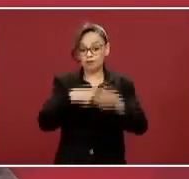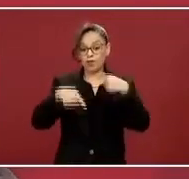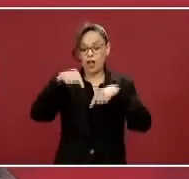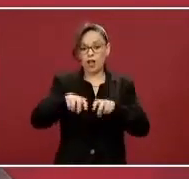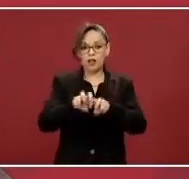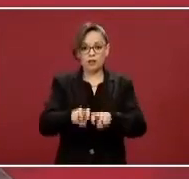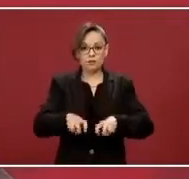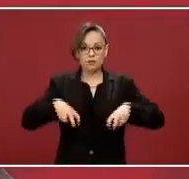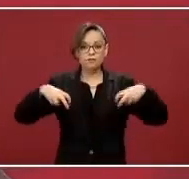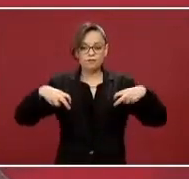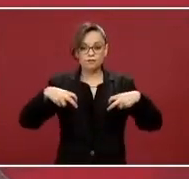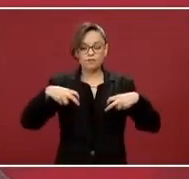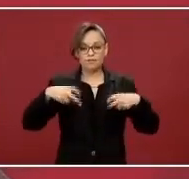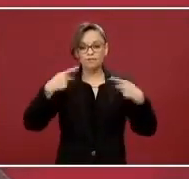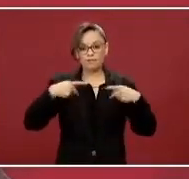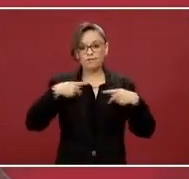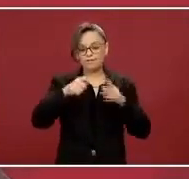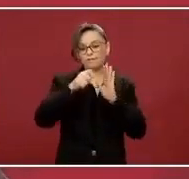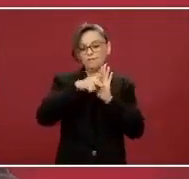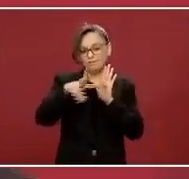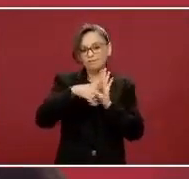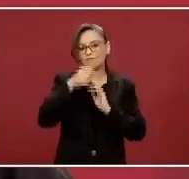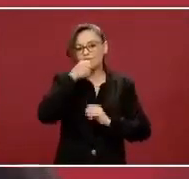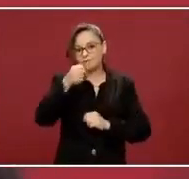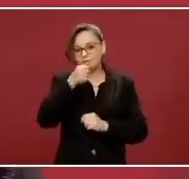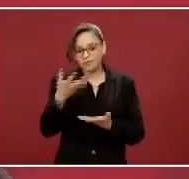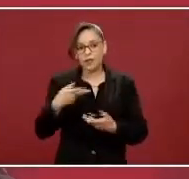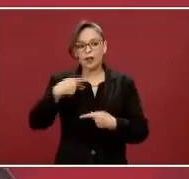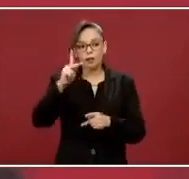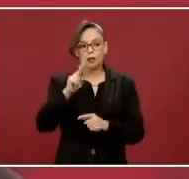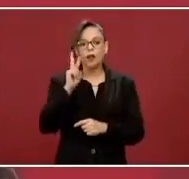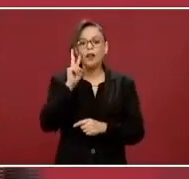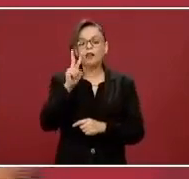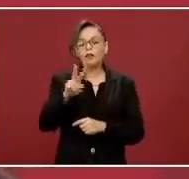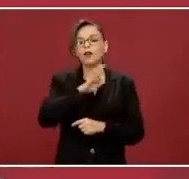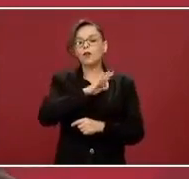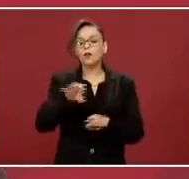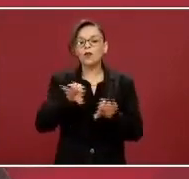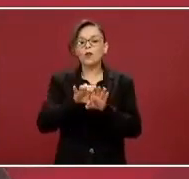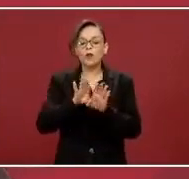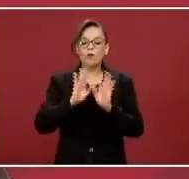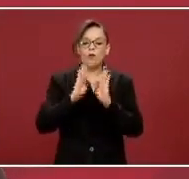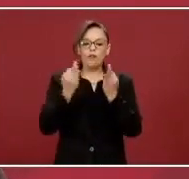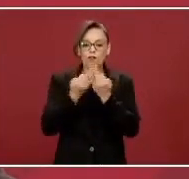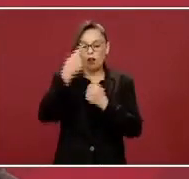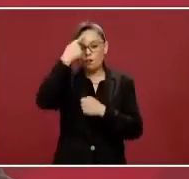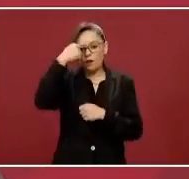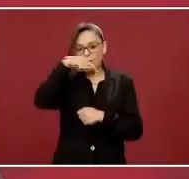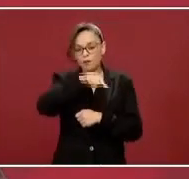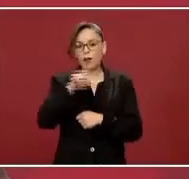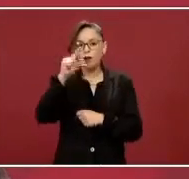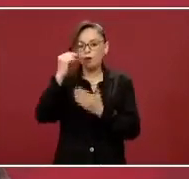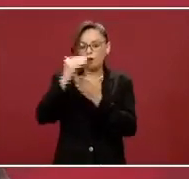podría haber modalidades en donde disminuyéramos el tránsito y la concentración de personas.